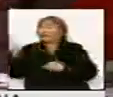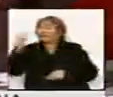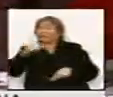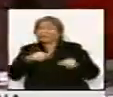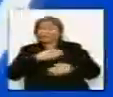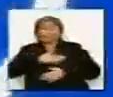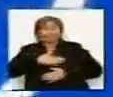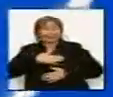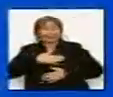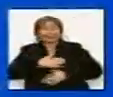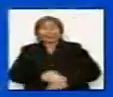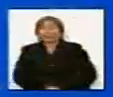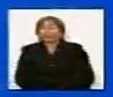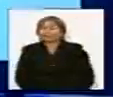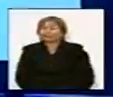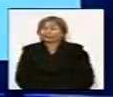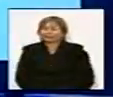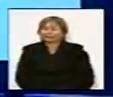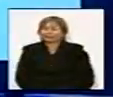En disfrutar.